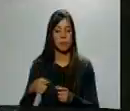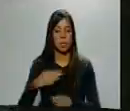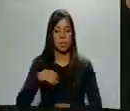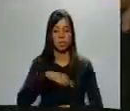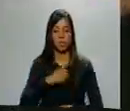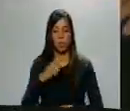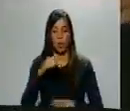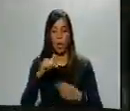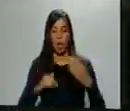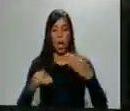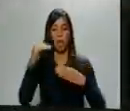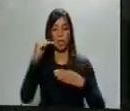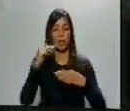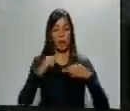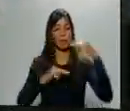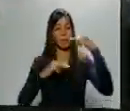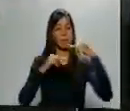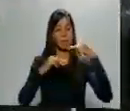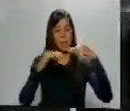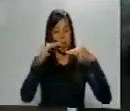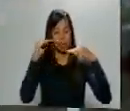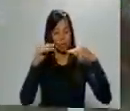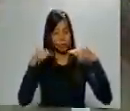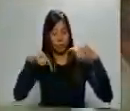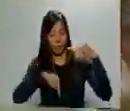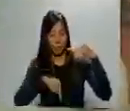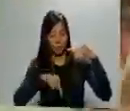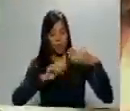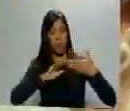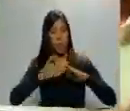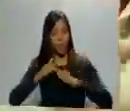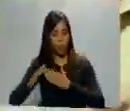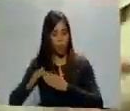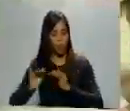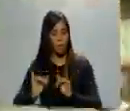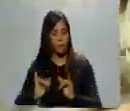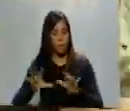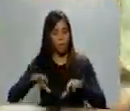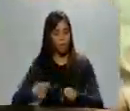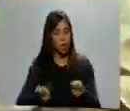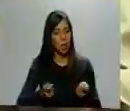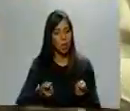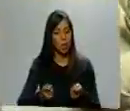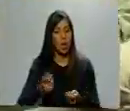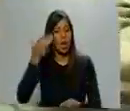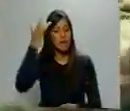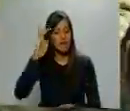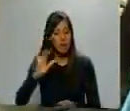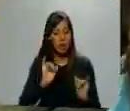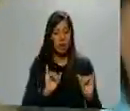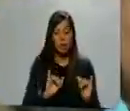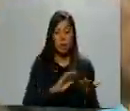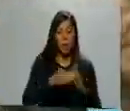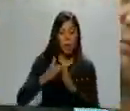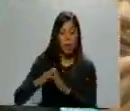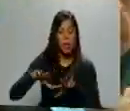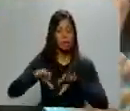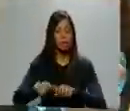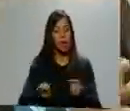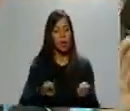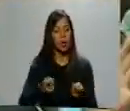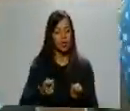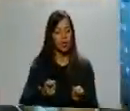abajo. Y quiero un Estado comunal. Y creo que el pueblo debe gobernarse a sí mismo. Pero